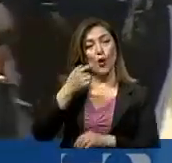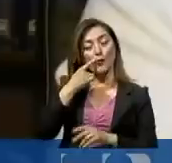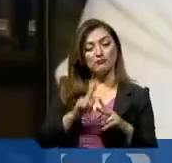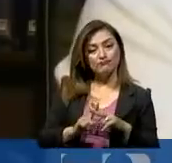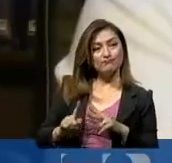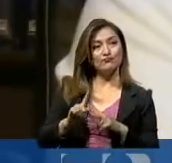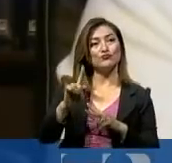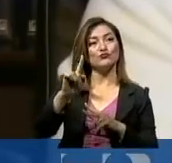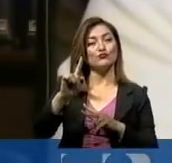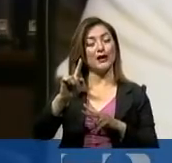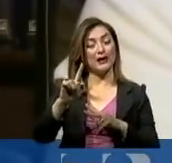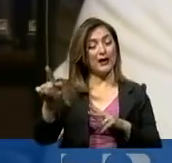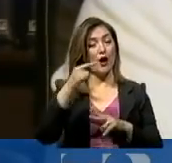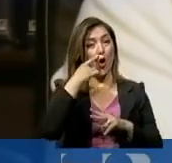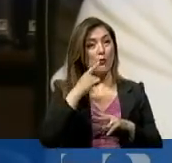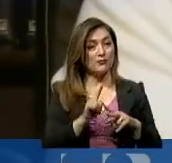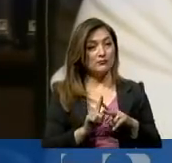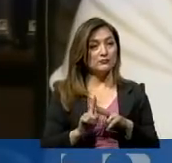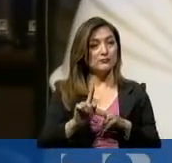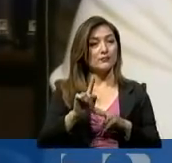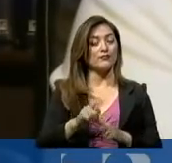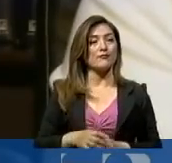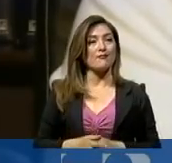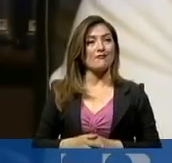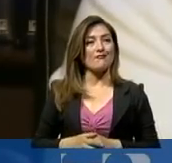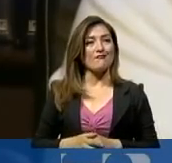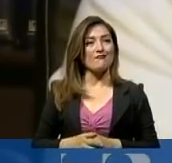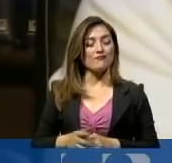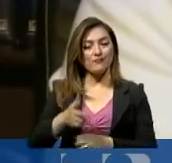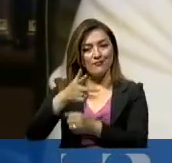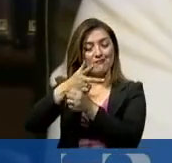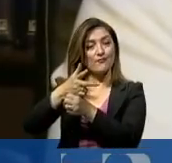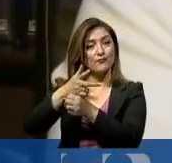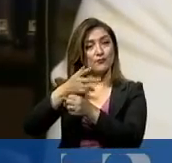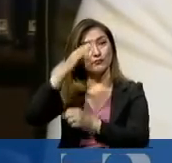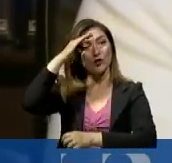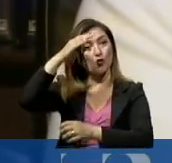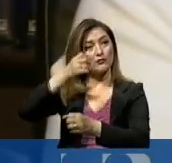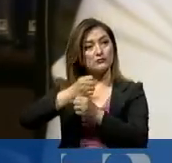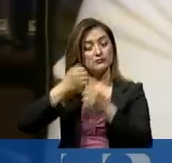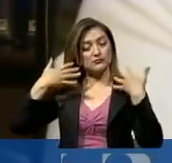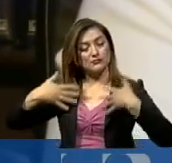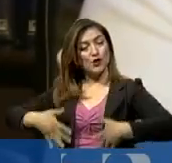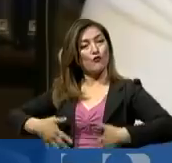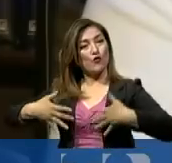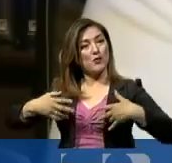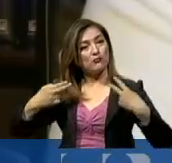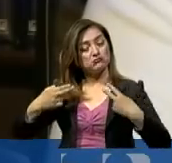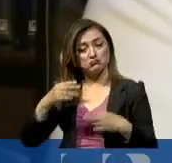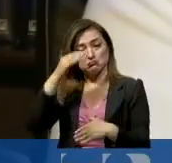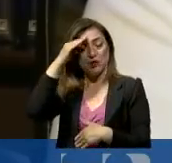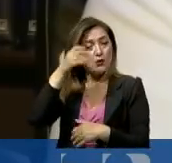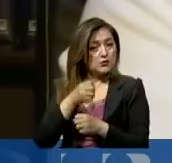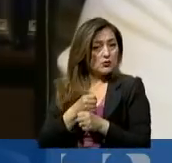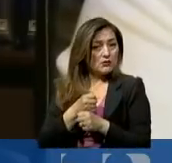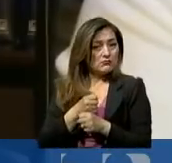huyera. Fue muy claro cuando expusieron los videos, sí, en los cuales el señor, cumpliendo su función, como le estoy diciendo, vestido con todo el uniforme de dotación,